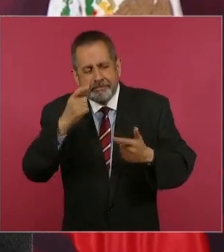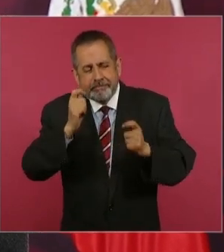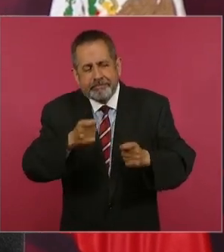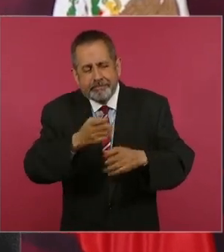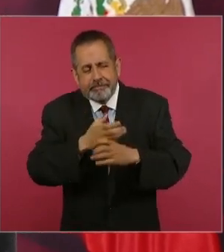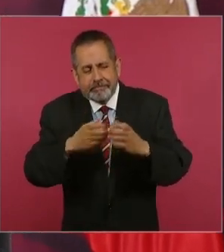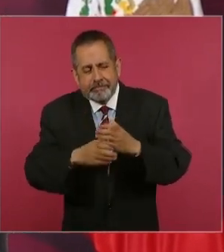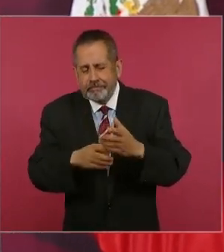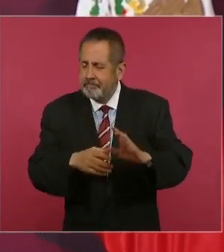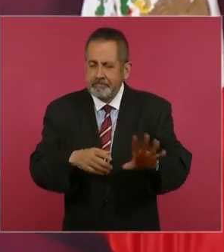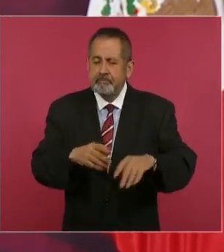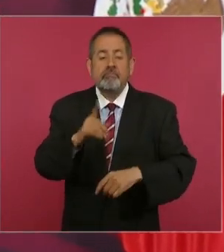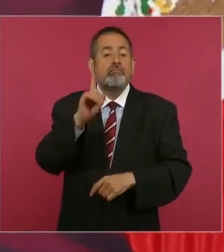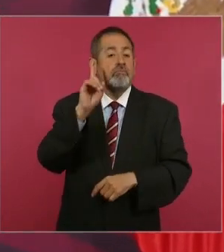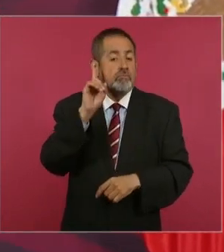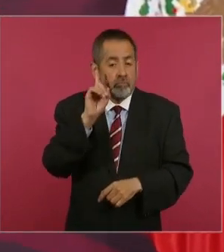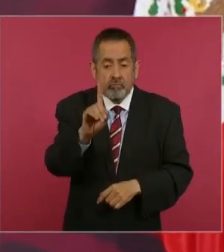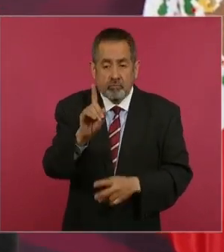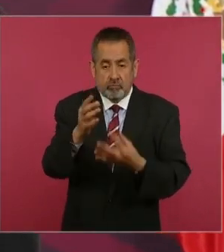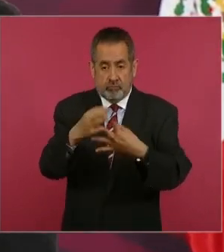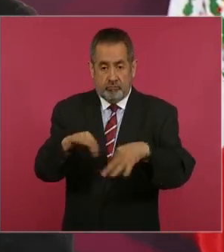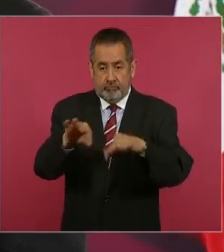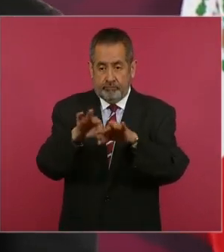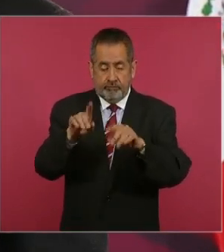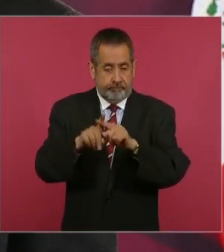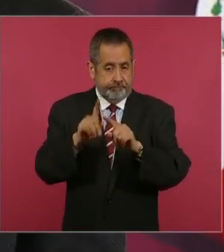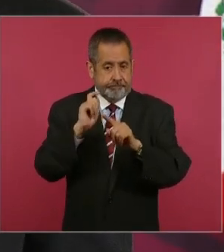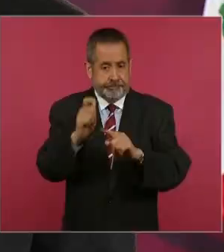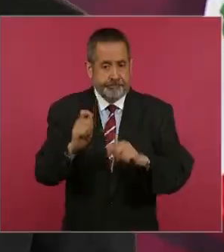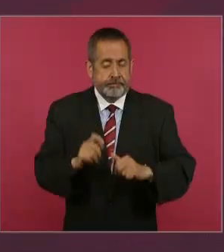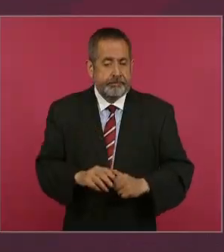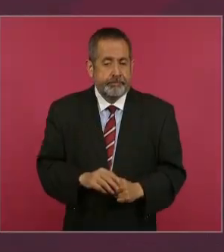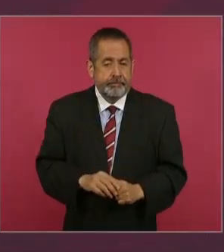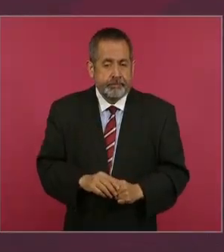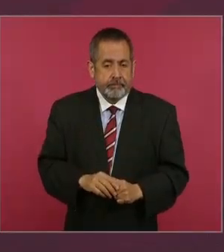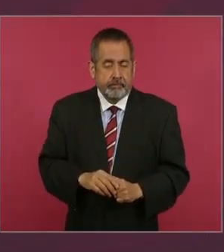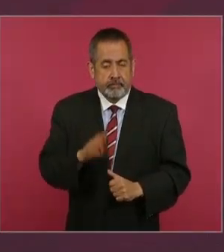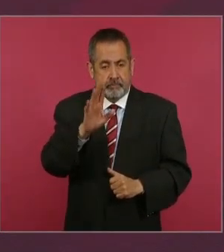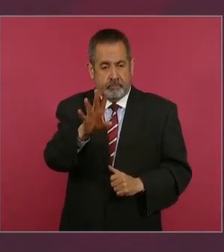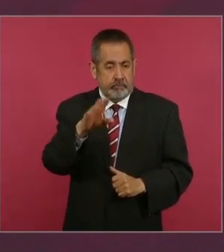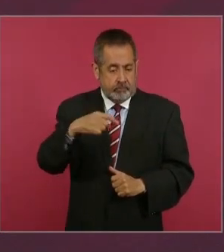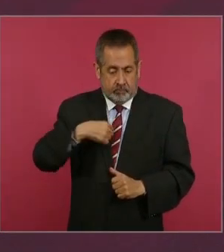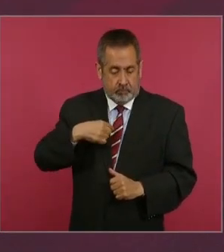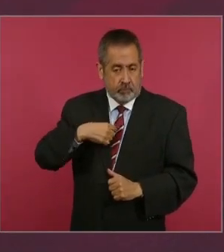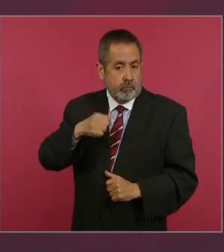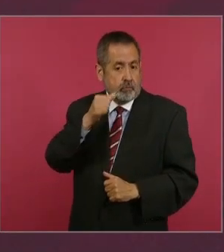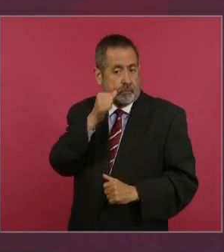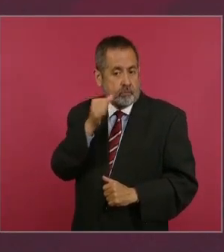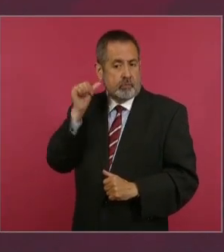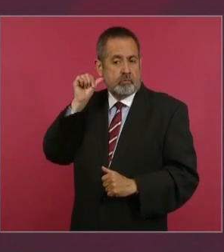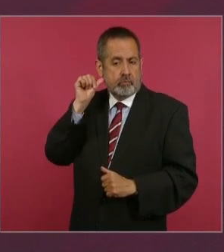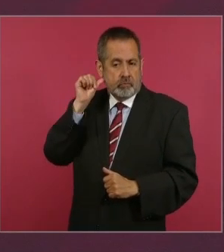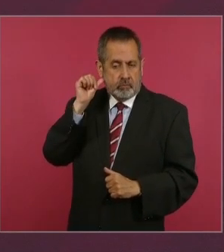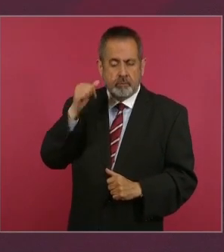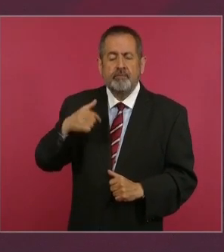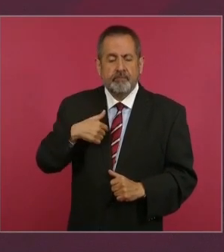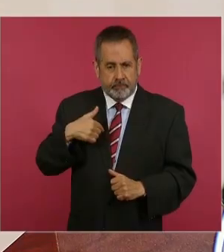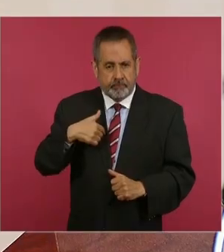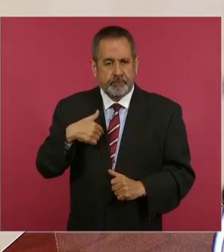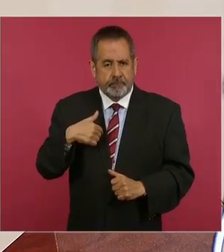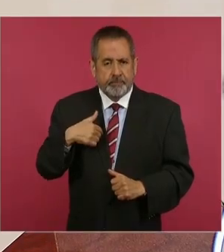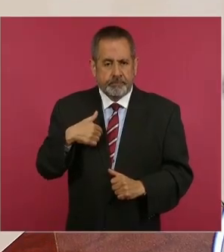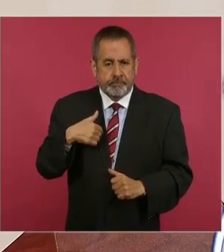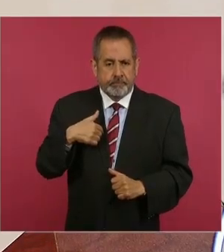accesorio Lo importante es que yo ayer